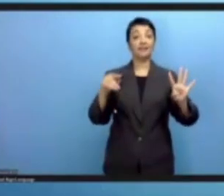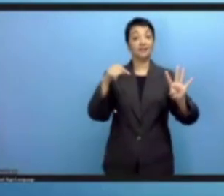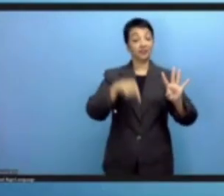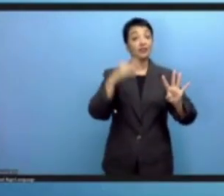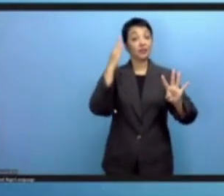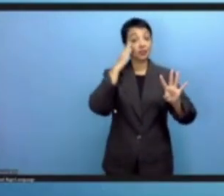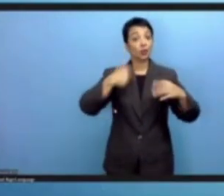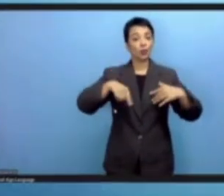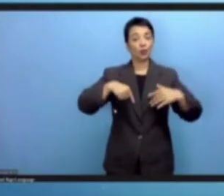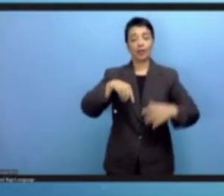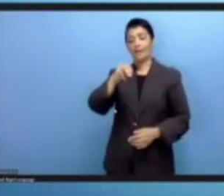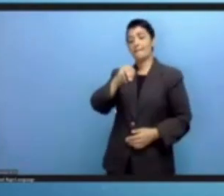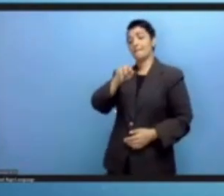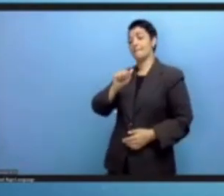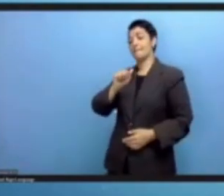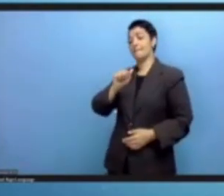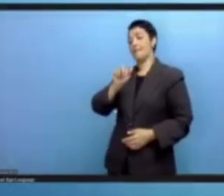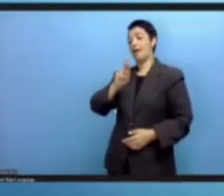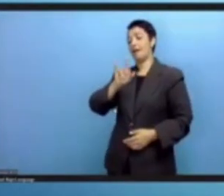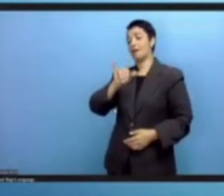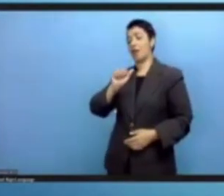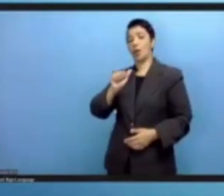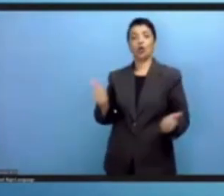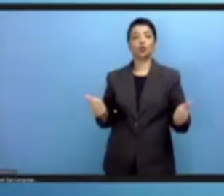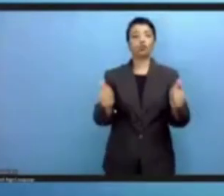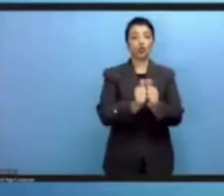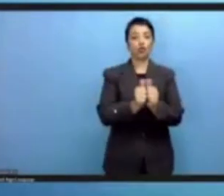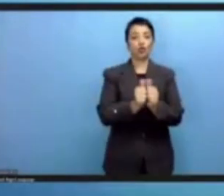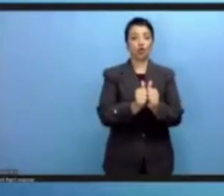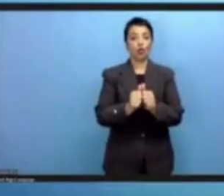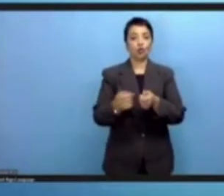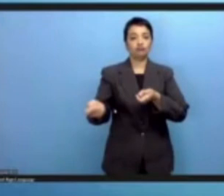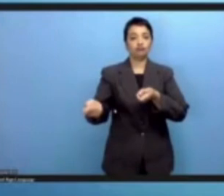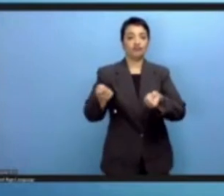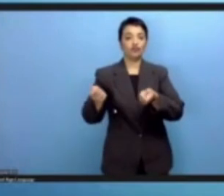creado dirigido por Vincent